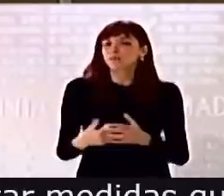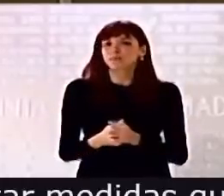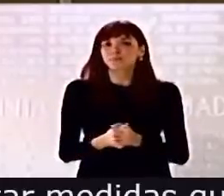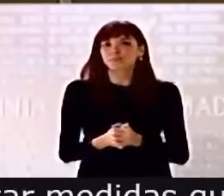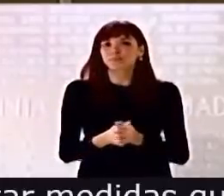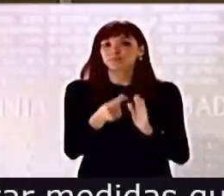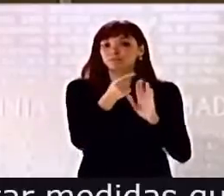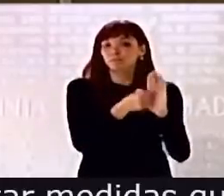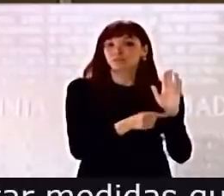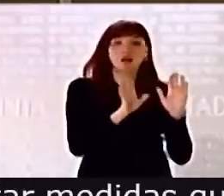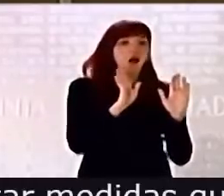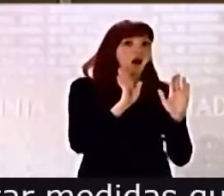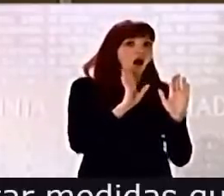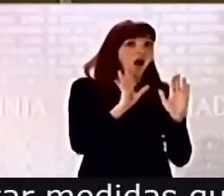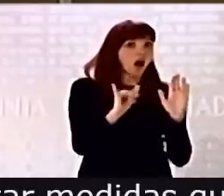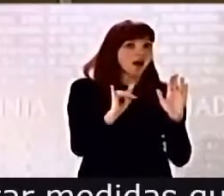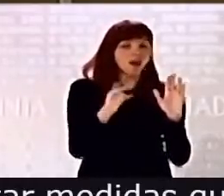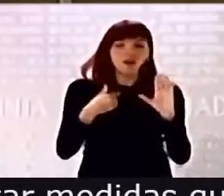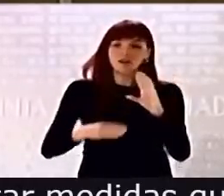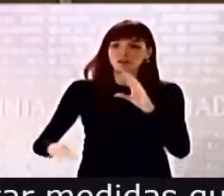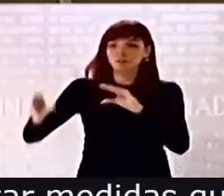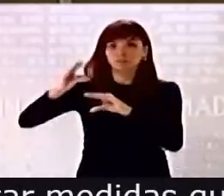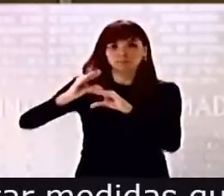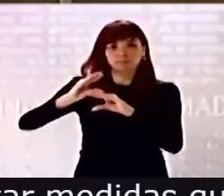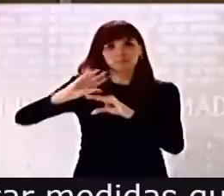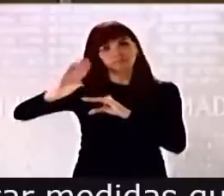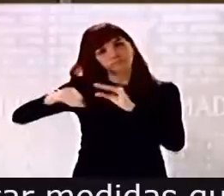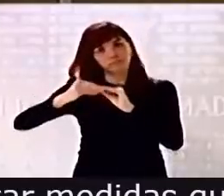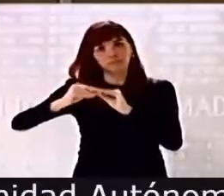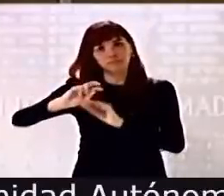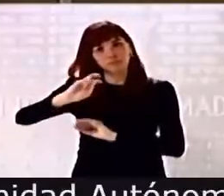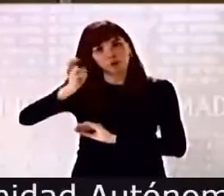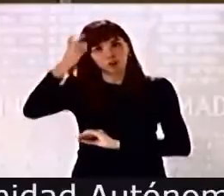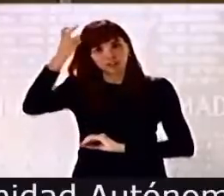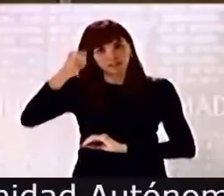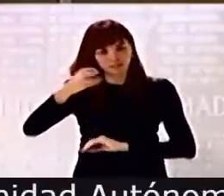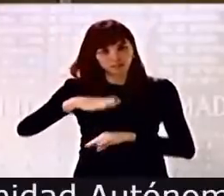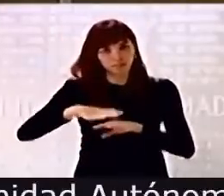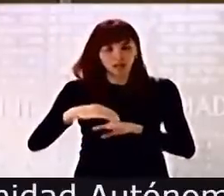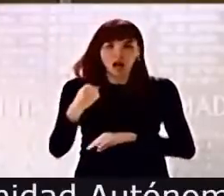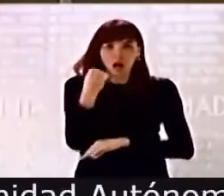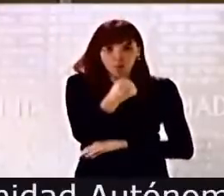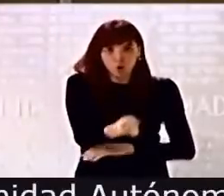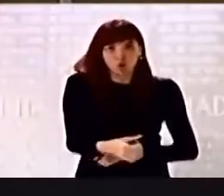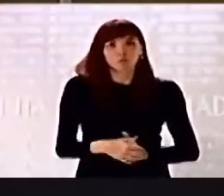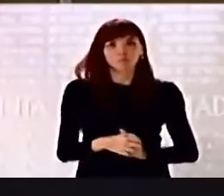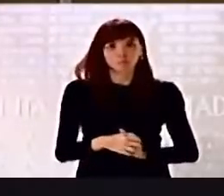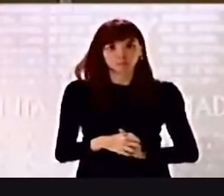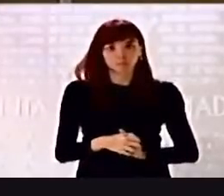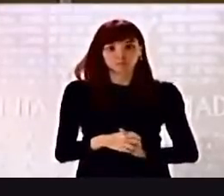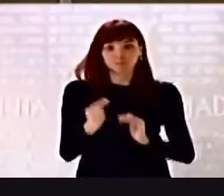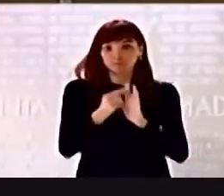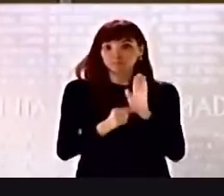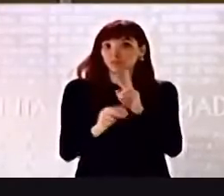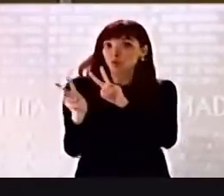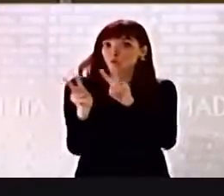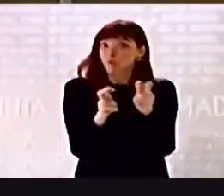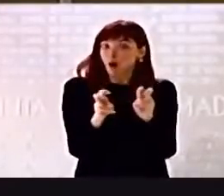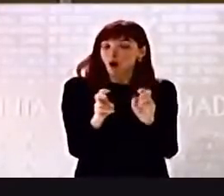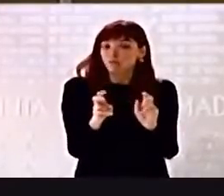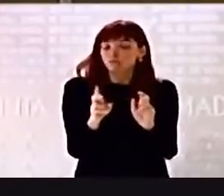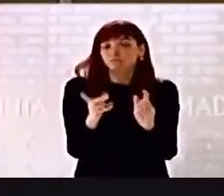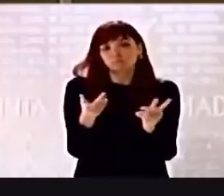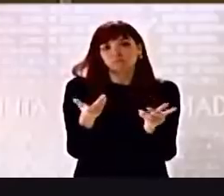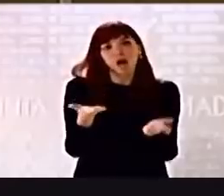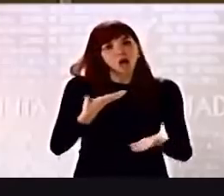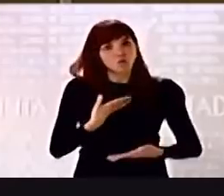ya adoptadas en la Comunidad Autónoma de Extremadura, de tal forma que nos permitan